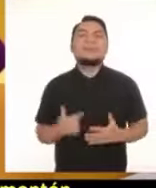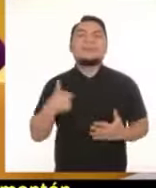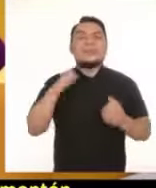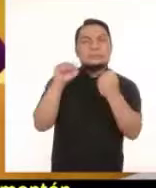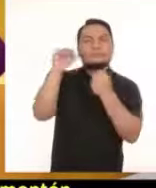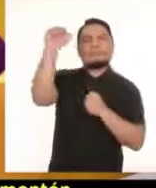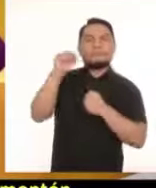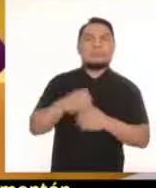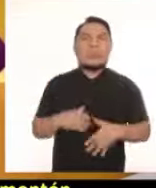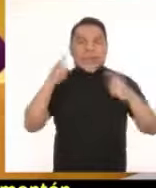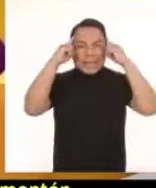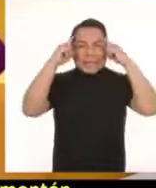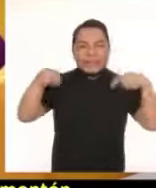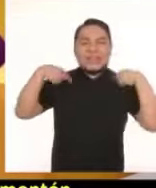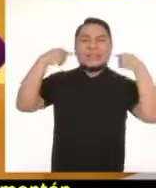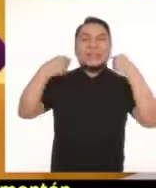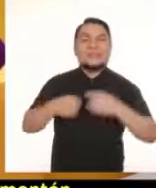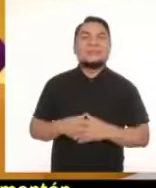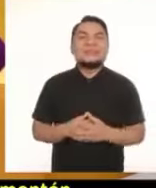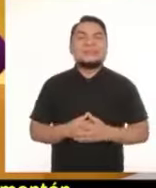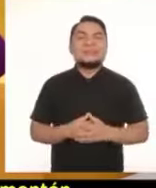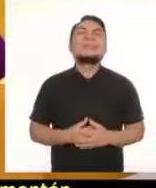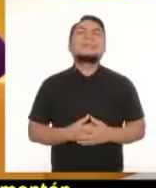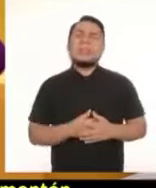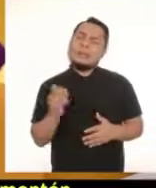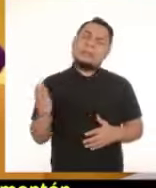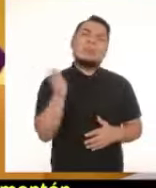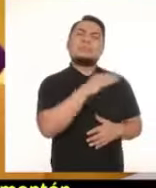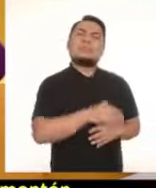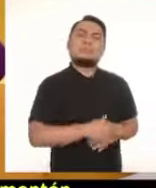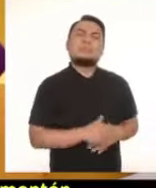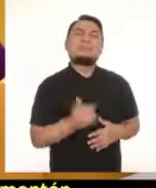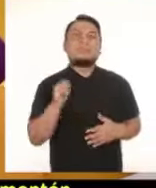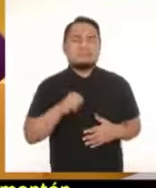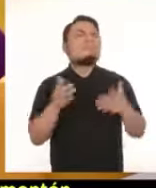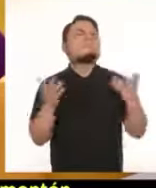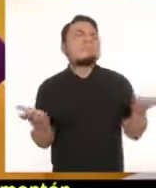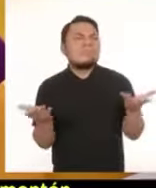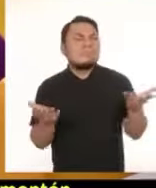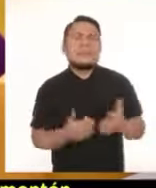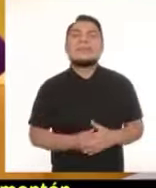Super Tito. Y vamos a